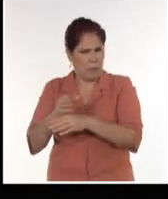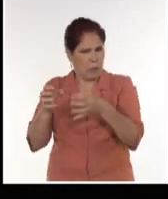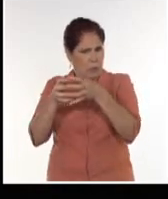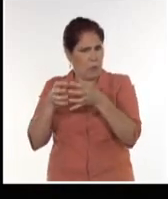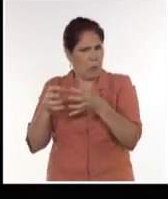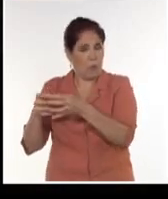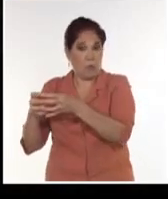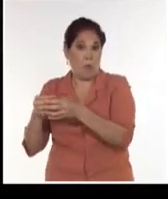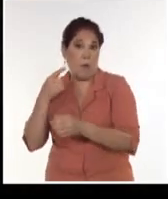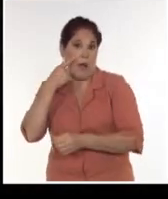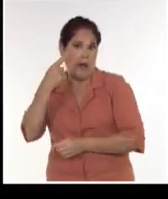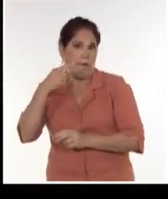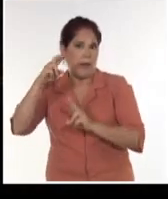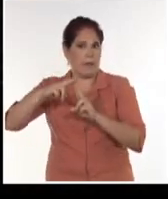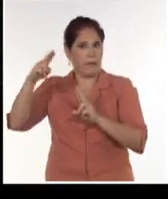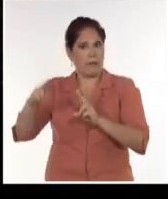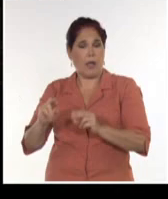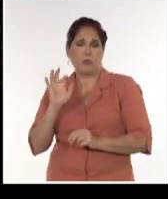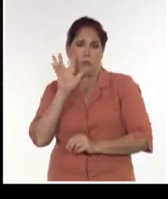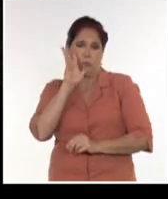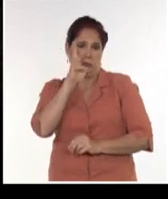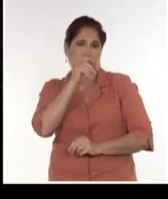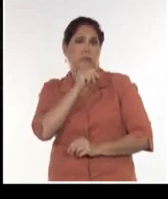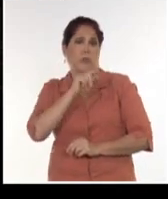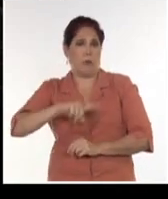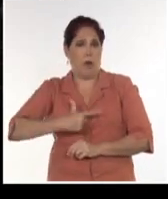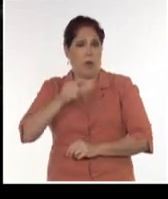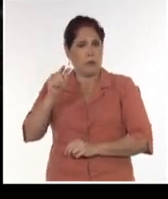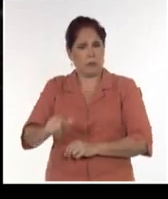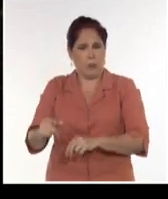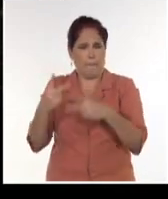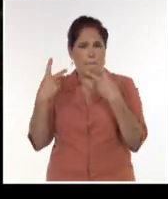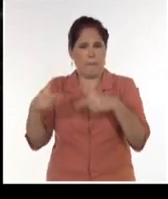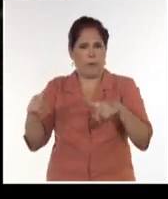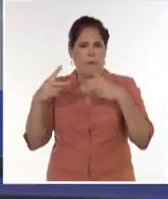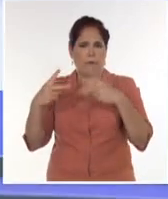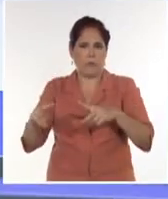buen hacer de nuestros teatristas. Leti Alvarado, Canal Cubano de Noticias.